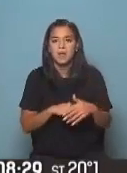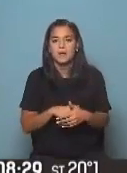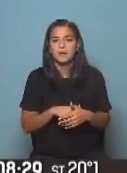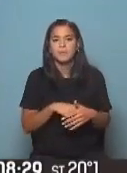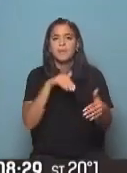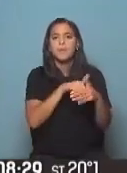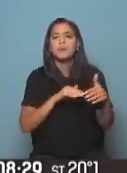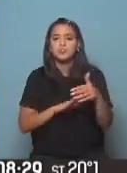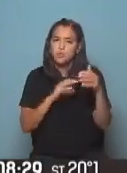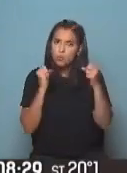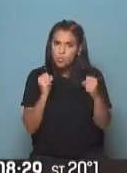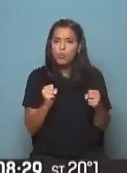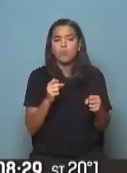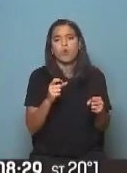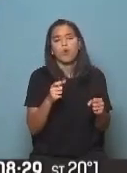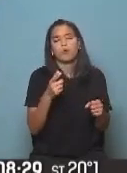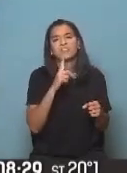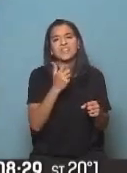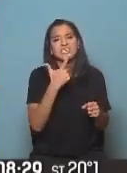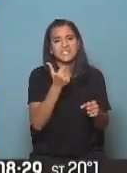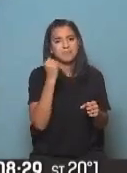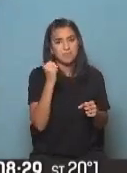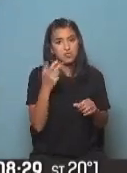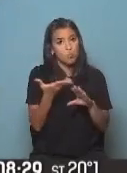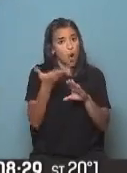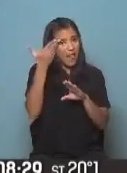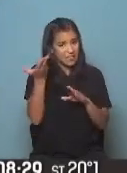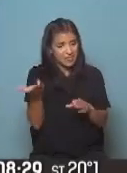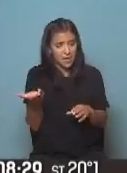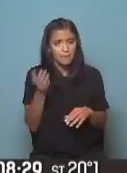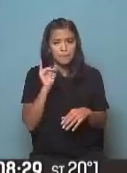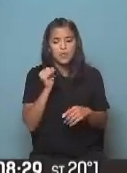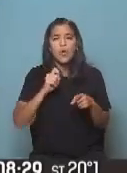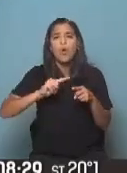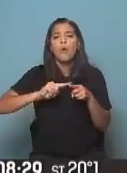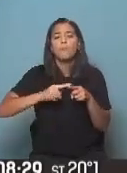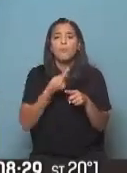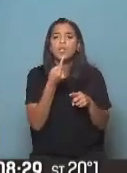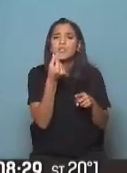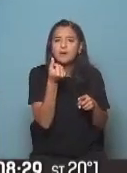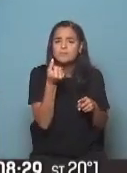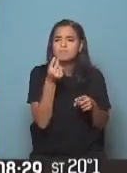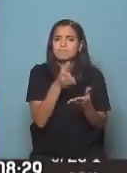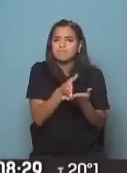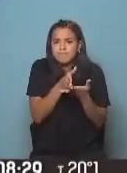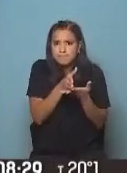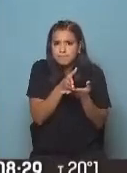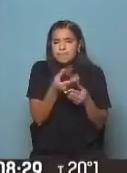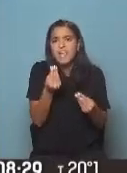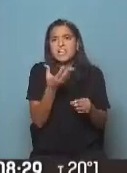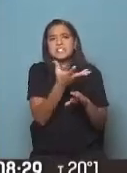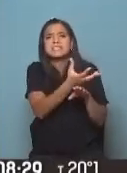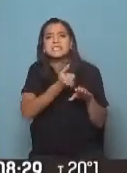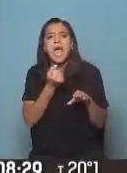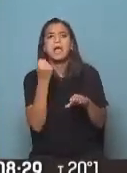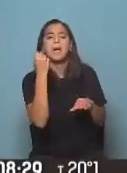está muy duro con la tasa en pesos. Hoy una tasa alta. Exactamente, con una política monetaria muy restrictiva que lo que hace es sacar pesos del